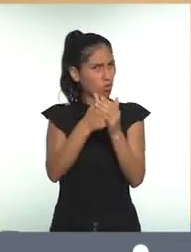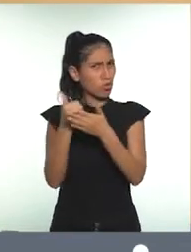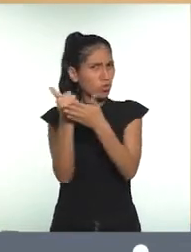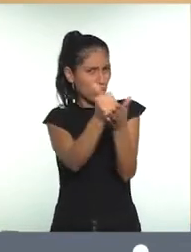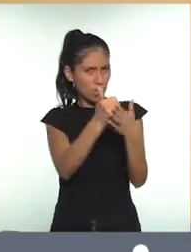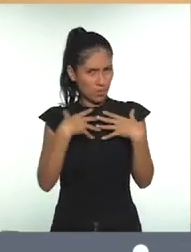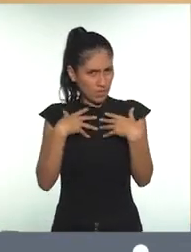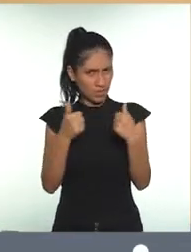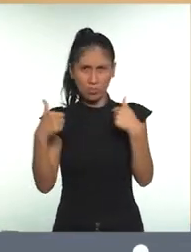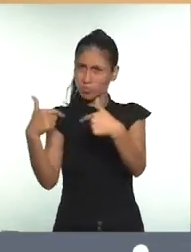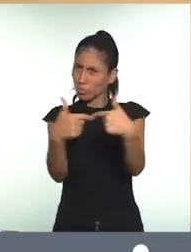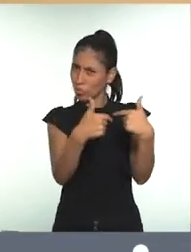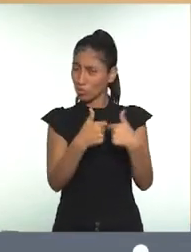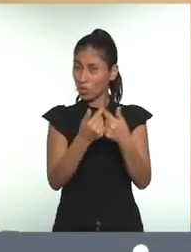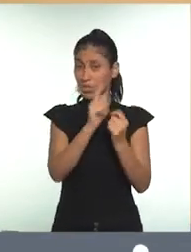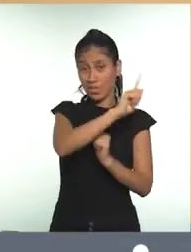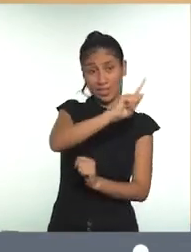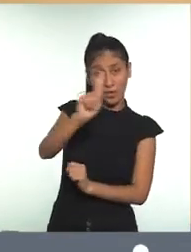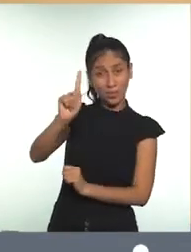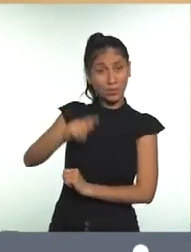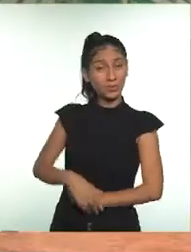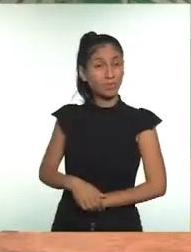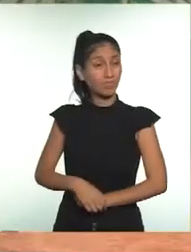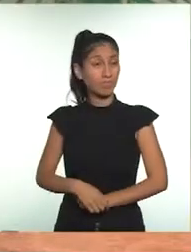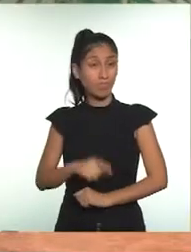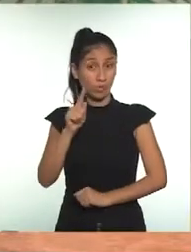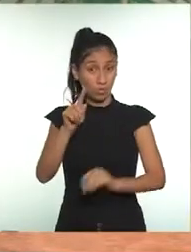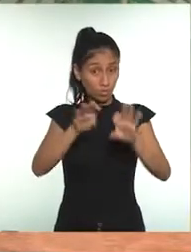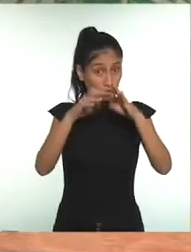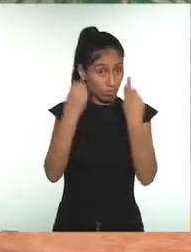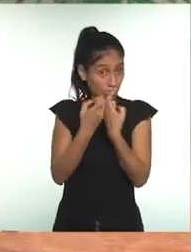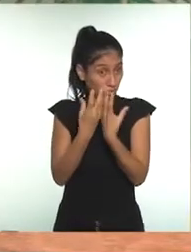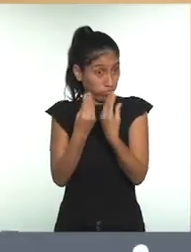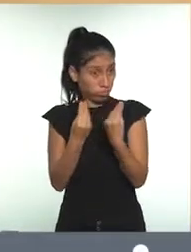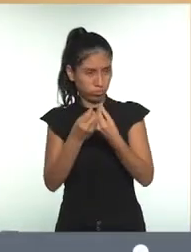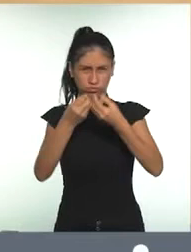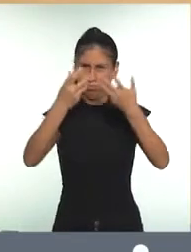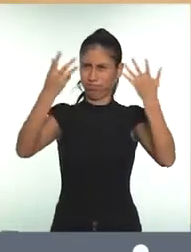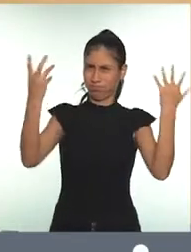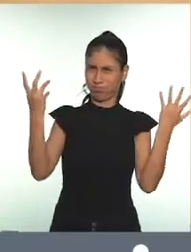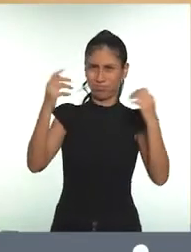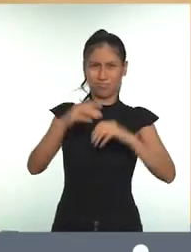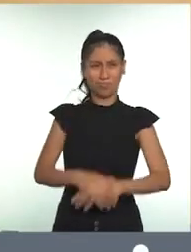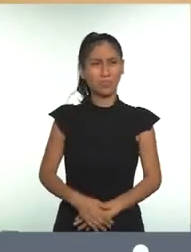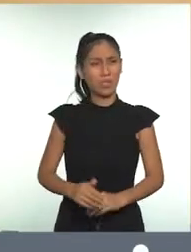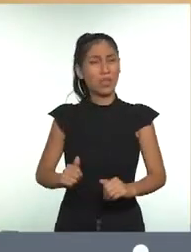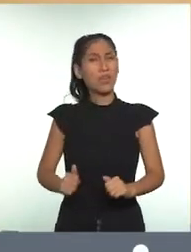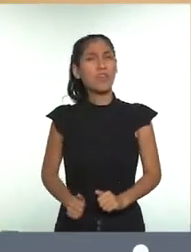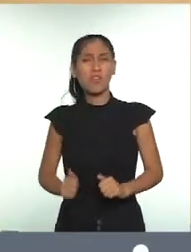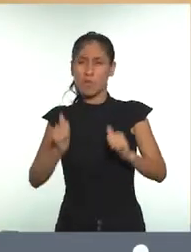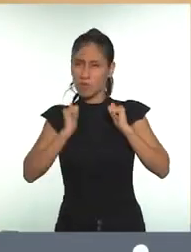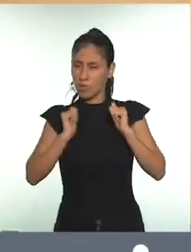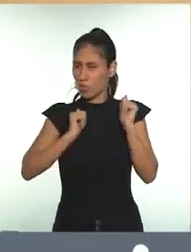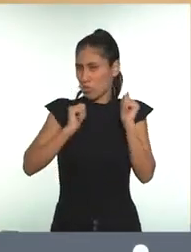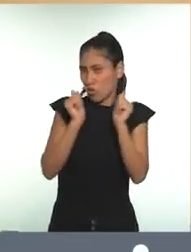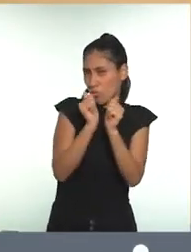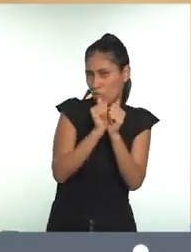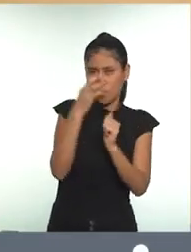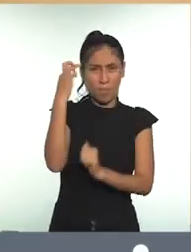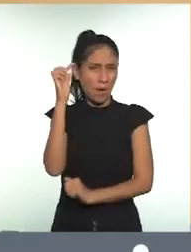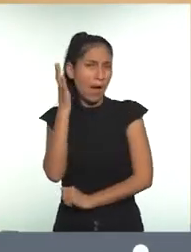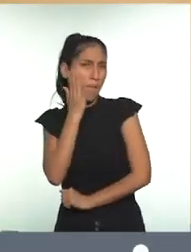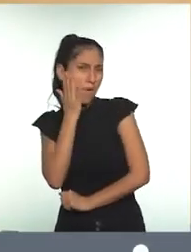salud de cada uno de los miembros de la casa. ¿Tienes una familia numerosa? Vivo con mi papá,